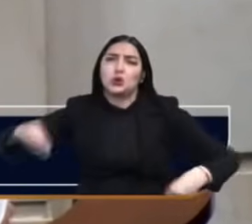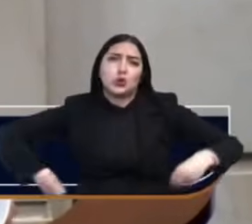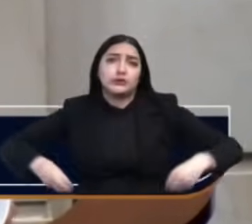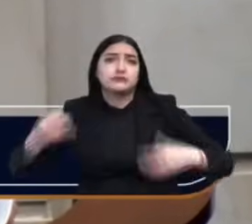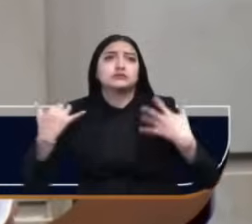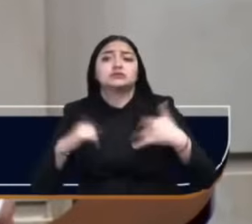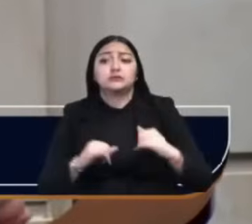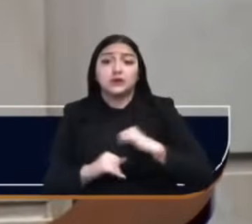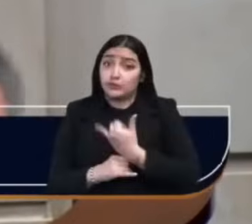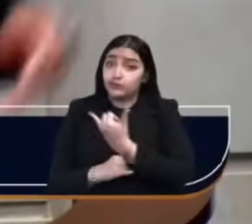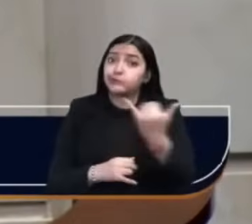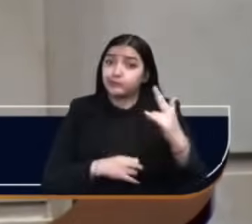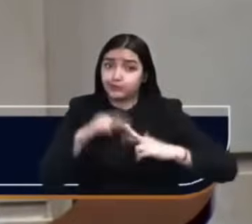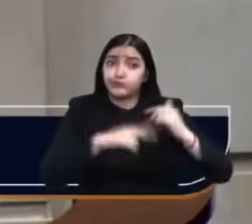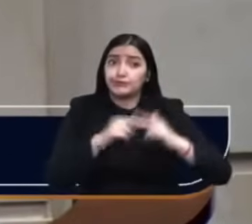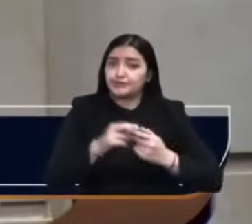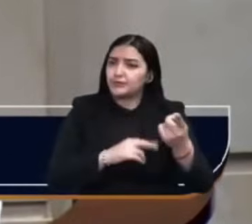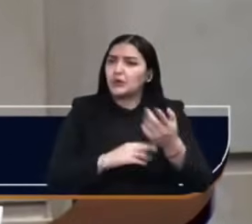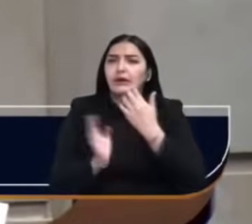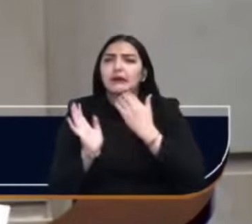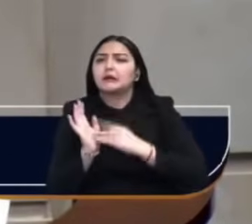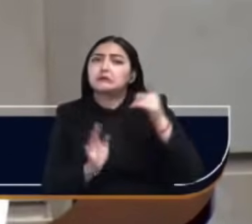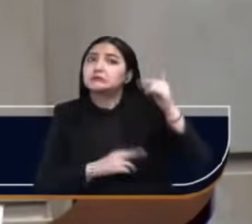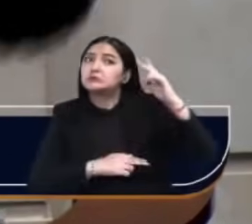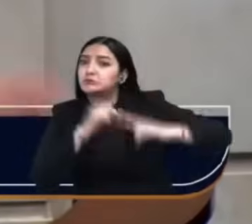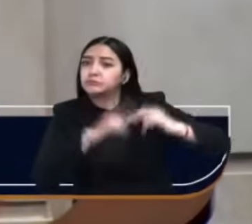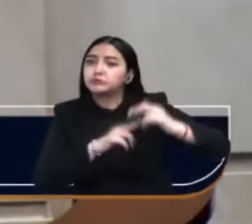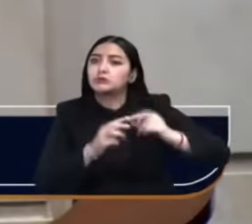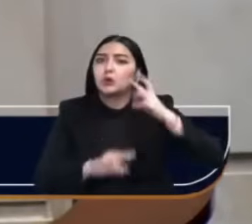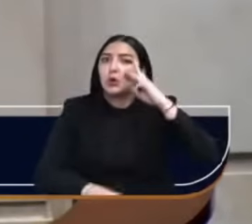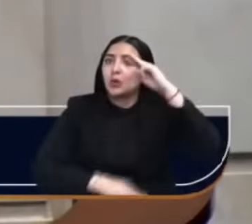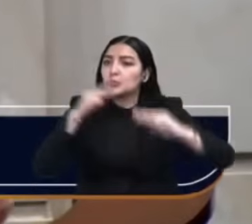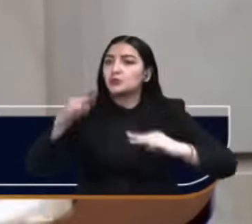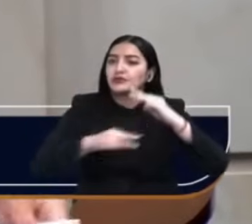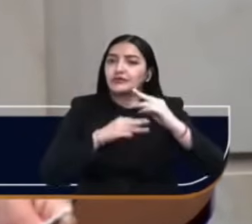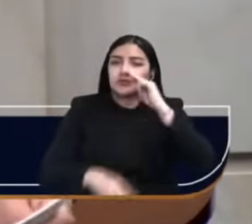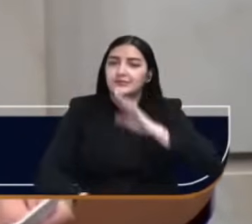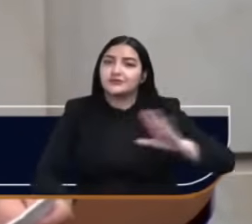tienen obras en nuestro país, entre ellas en la construcción del Museo Nacional